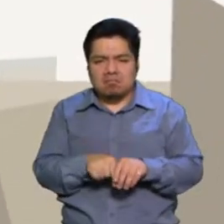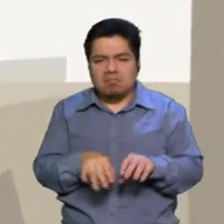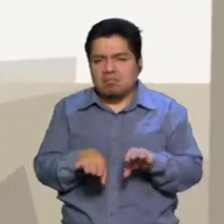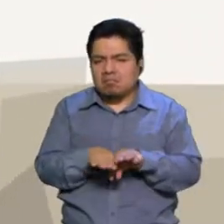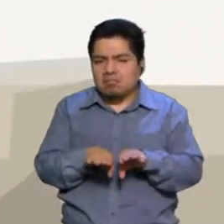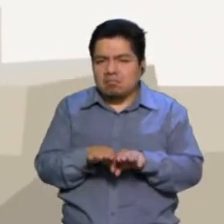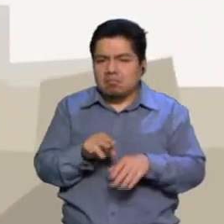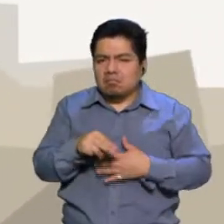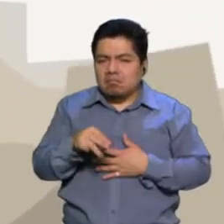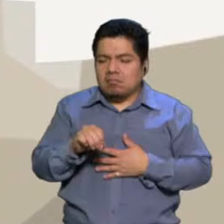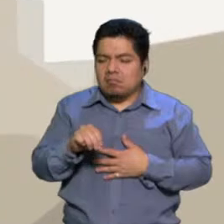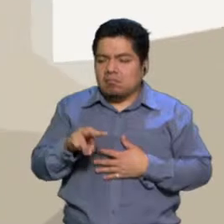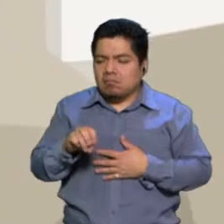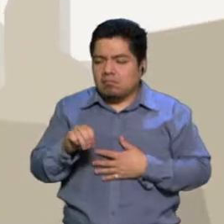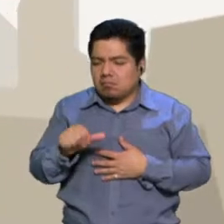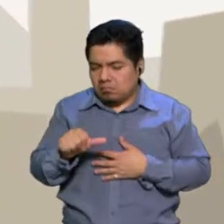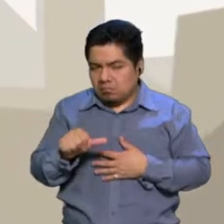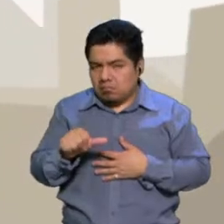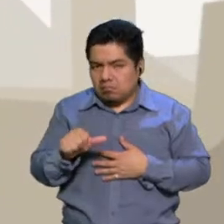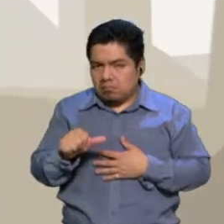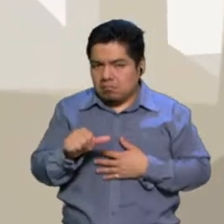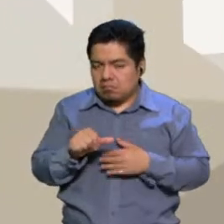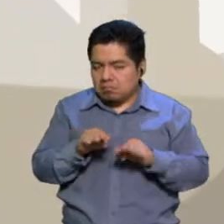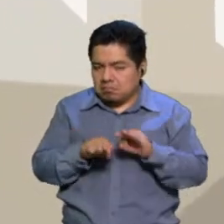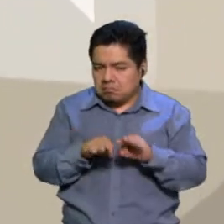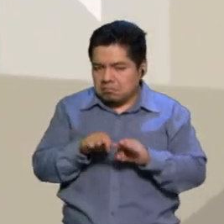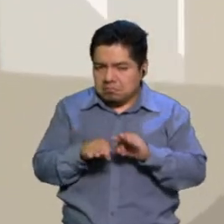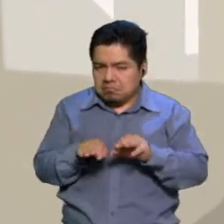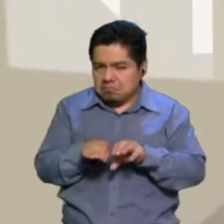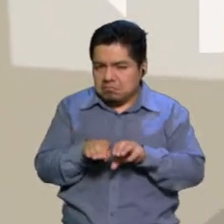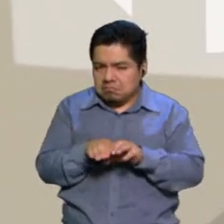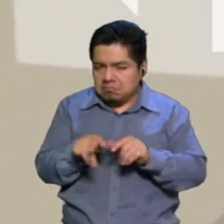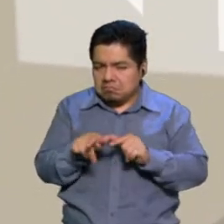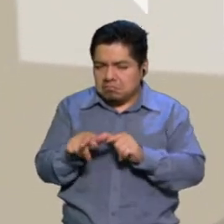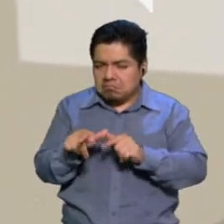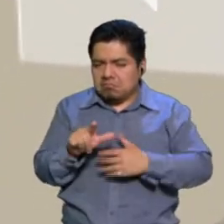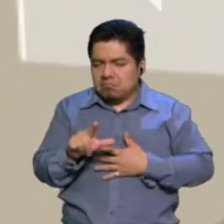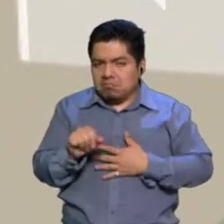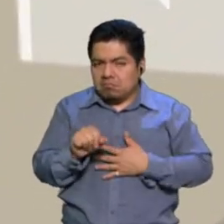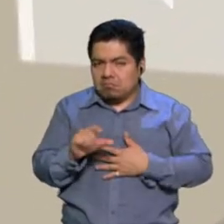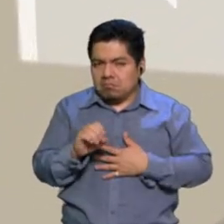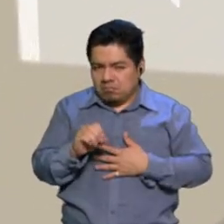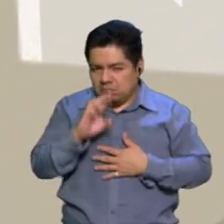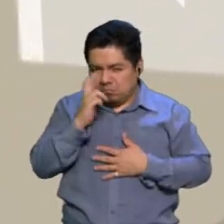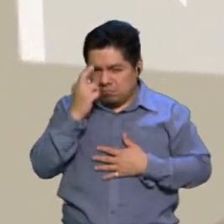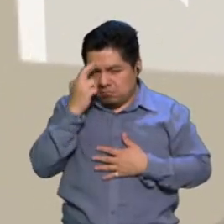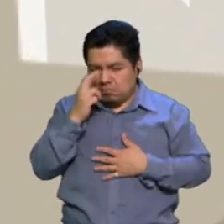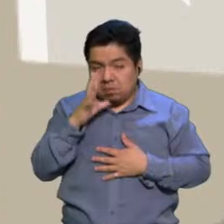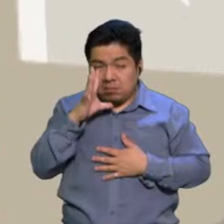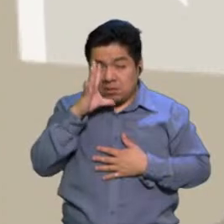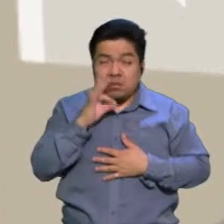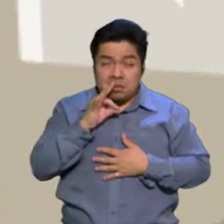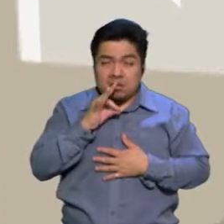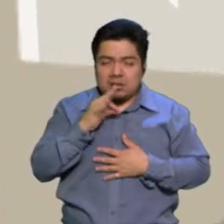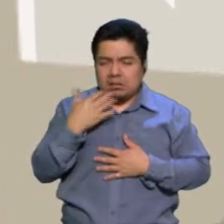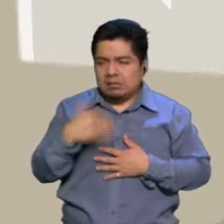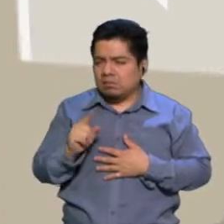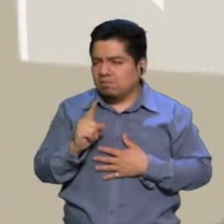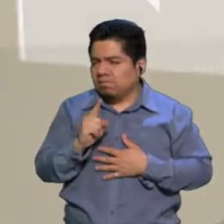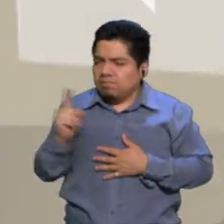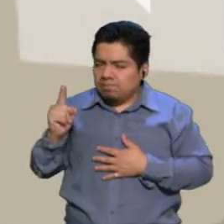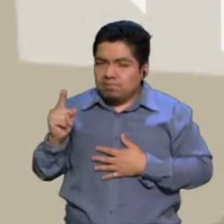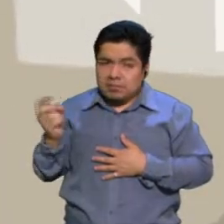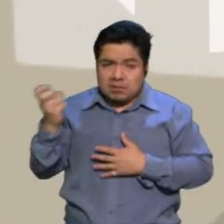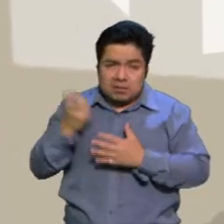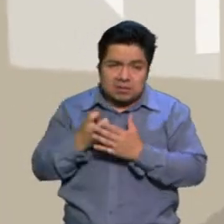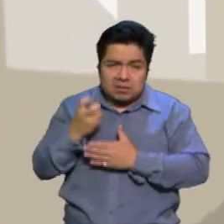de Daniel Noboa, que trata de ser una continuidad de Guillermo Lasso, que fue un fracaso. La ultraderecha ecuatoriana ha